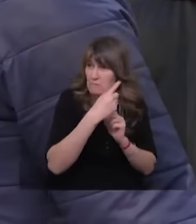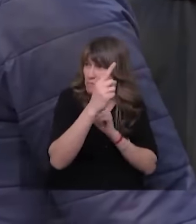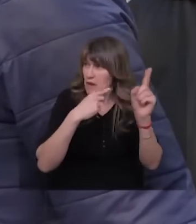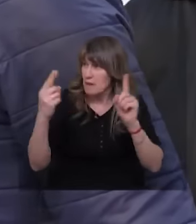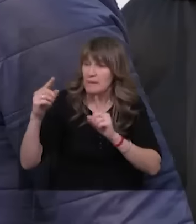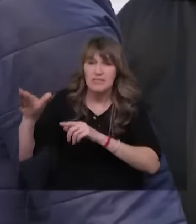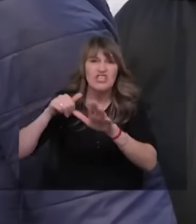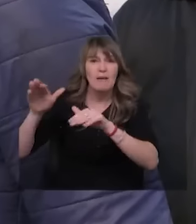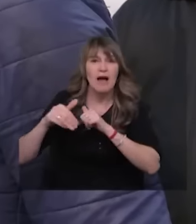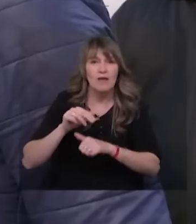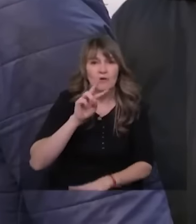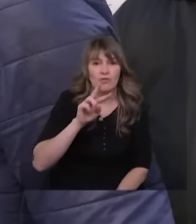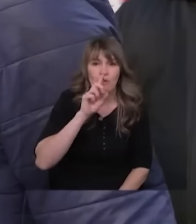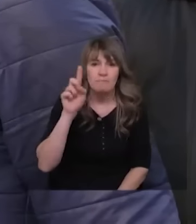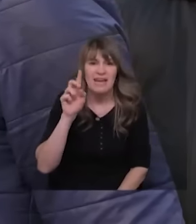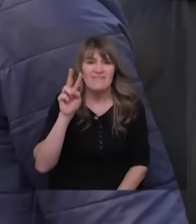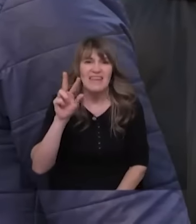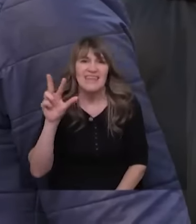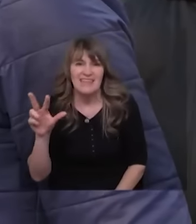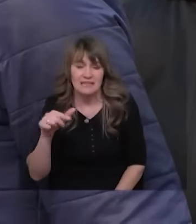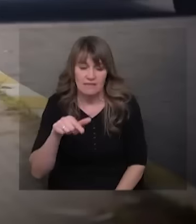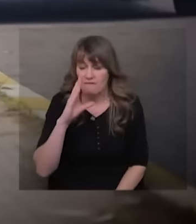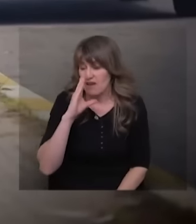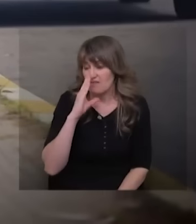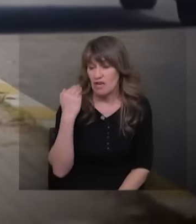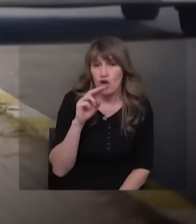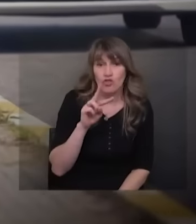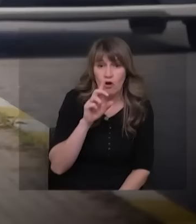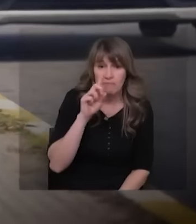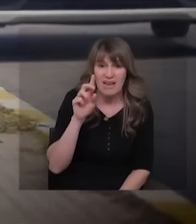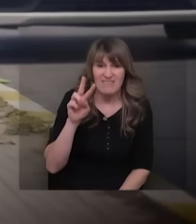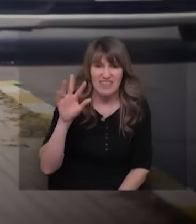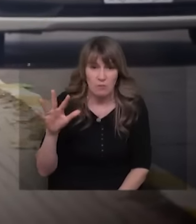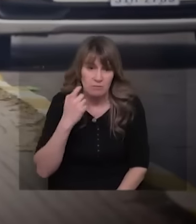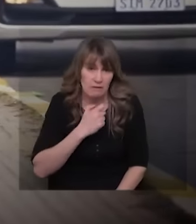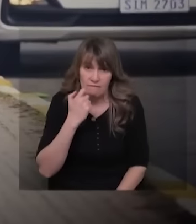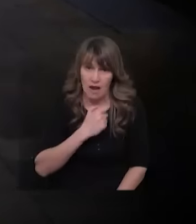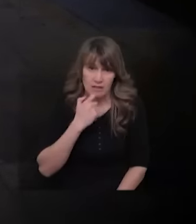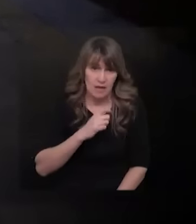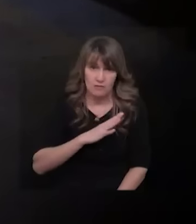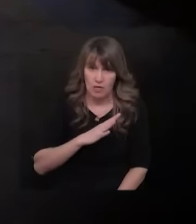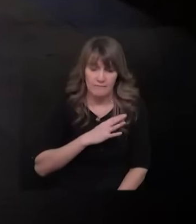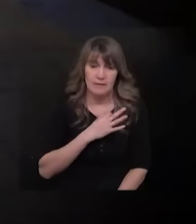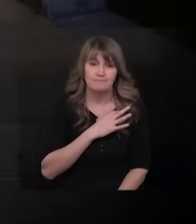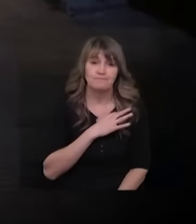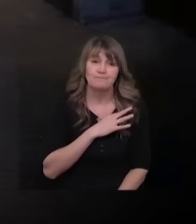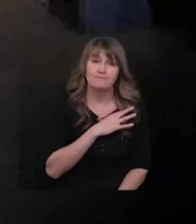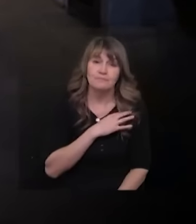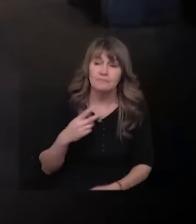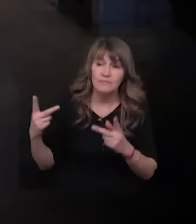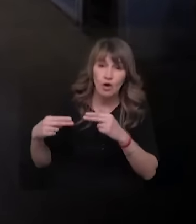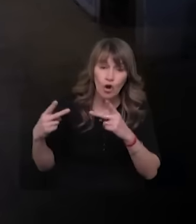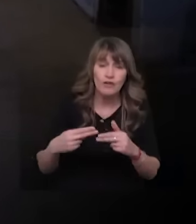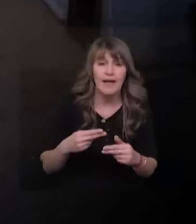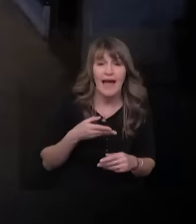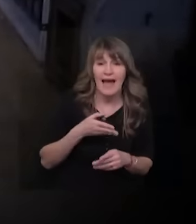agosto de 2023 El fallo quedó ahora en febrero de 2024 y todavía no hay ninguno implementado y han cortado los asistentes antes